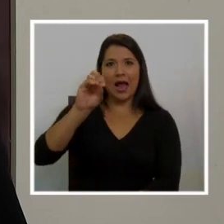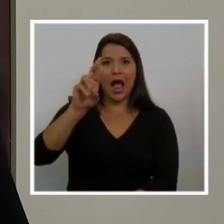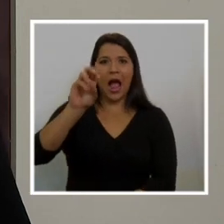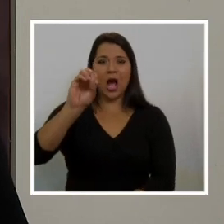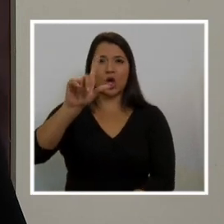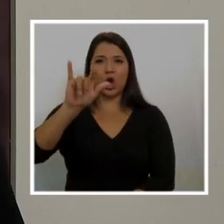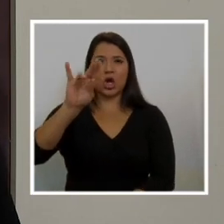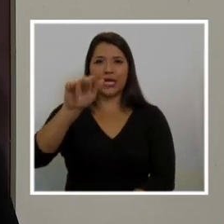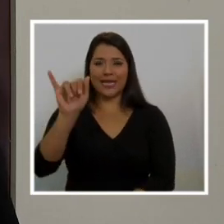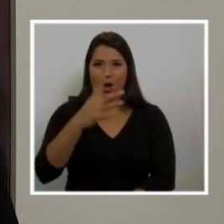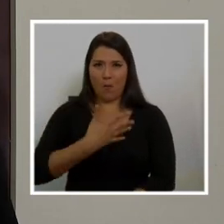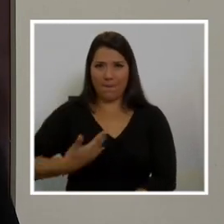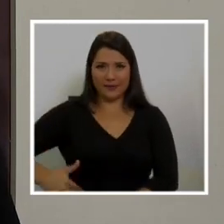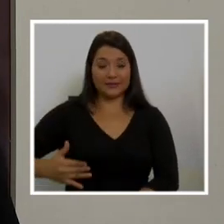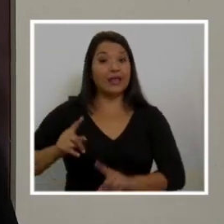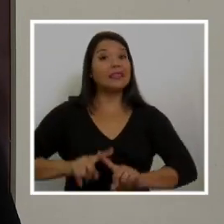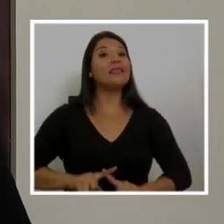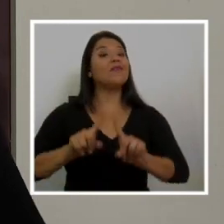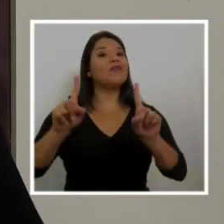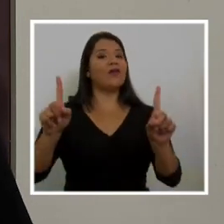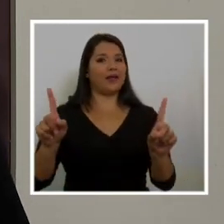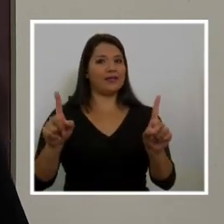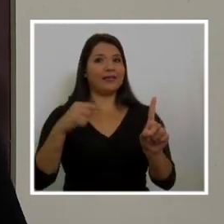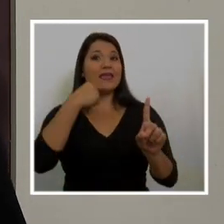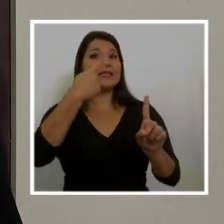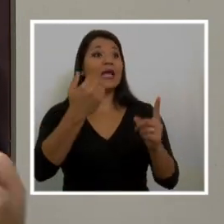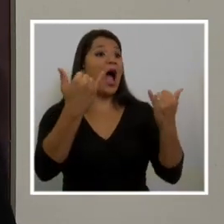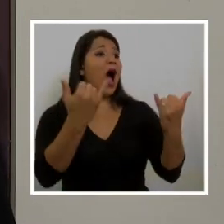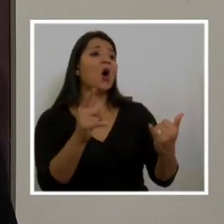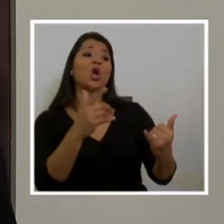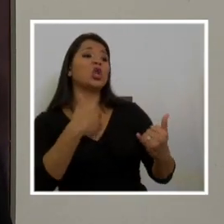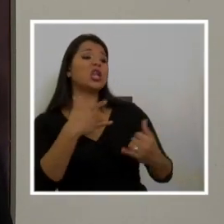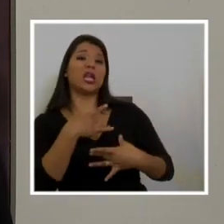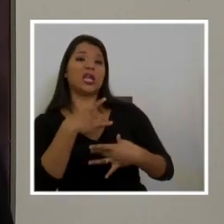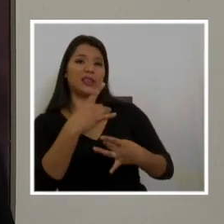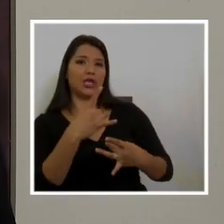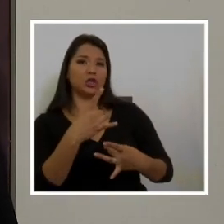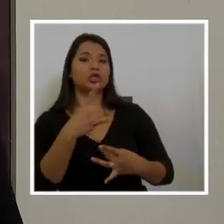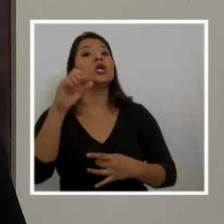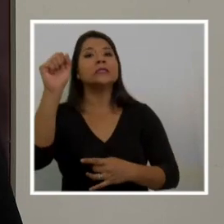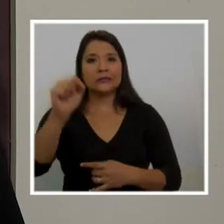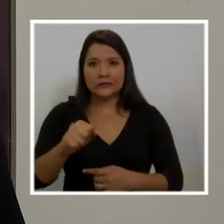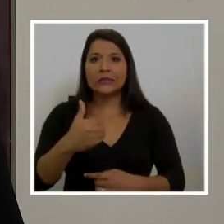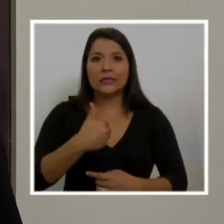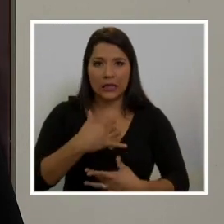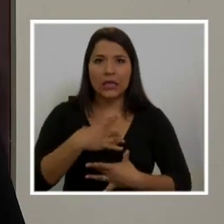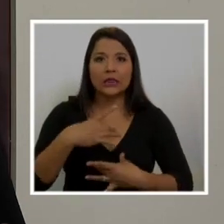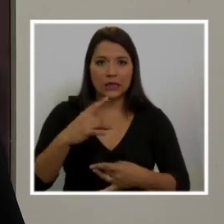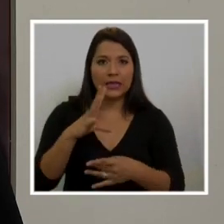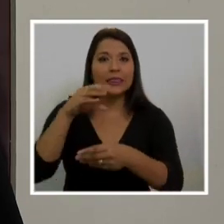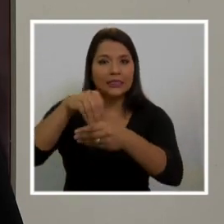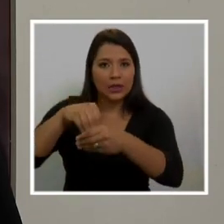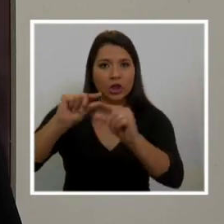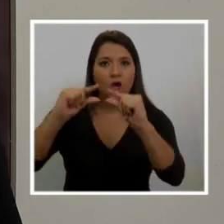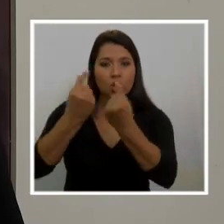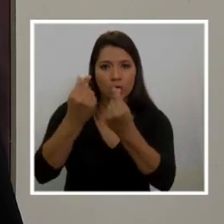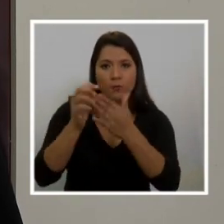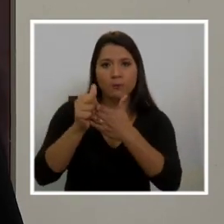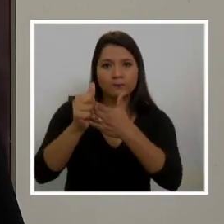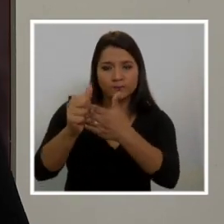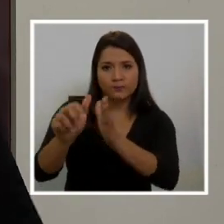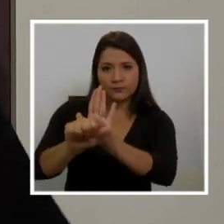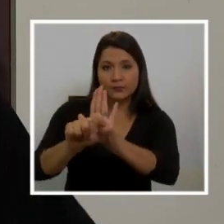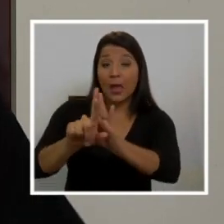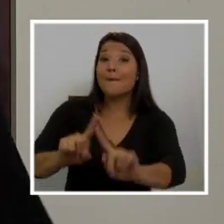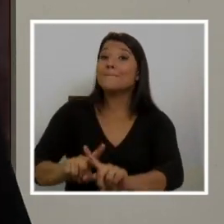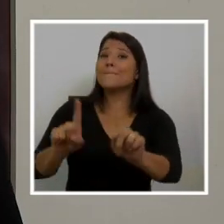ahora no están interesados en el directorio. Sí lo están, pero no en la presidencia. ¿Por qué? Porque las